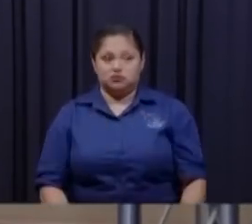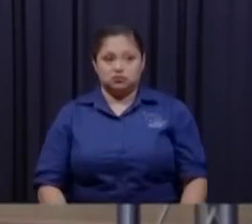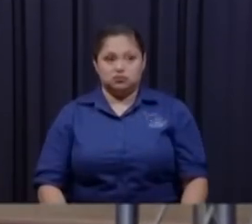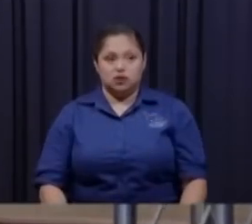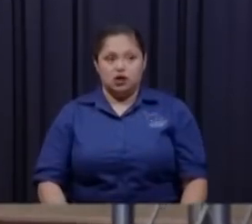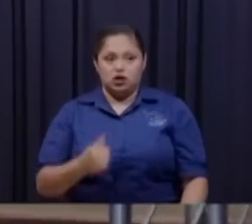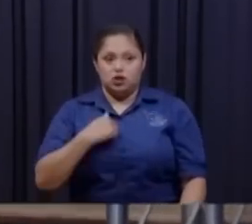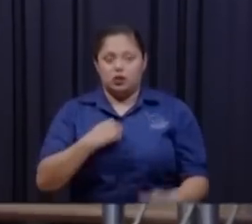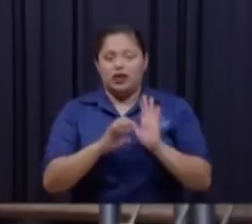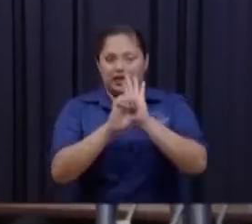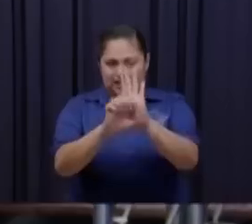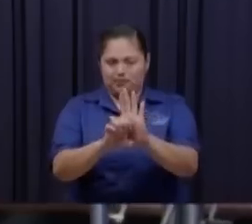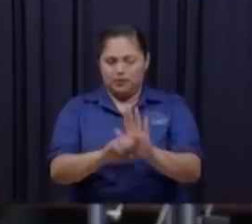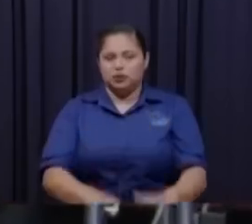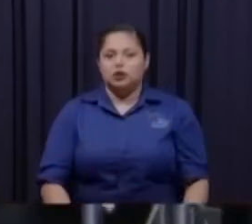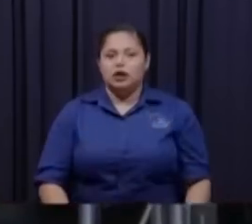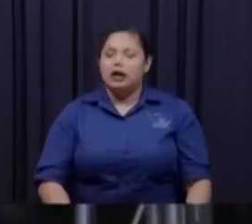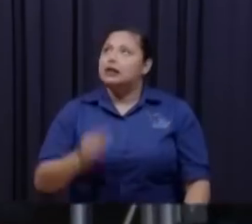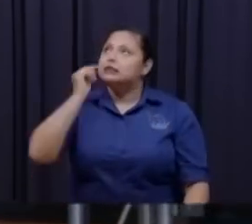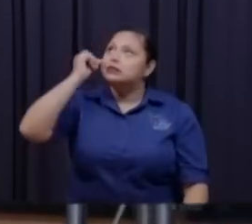El Señor viene y dice: